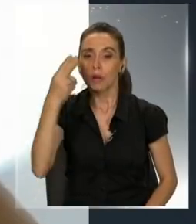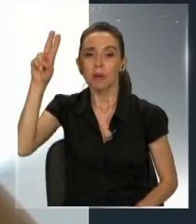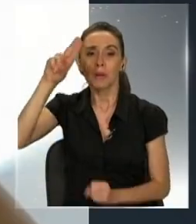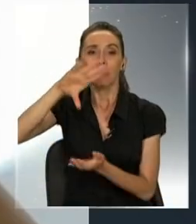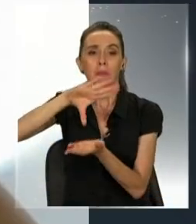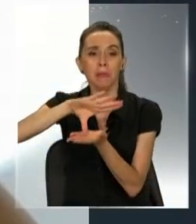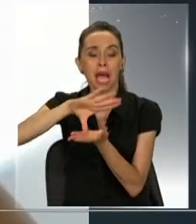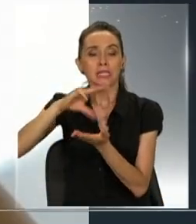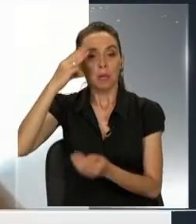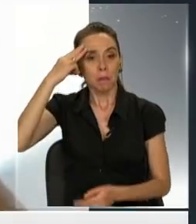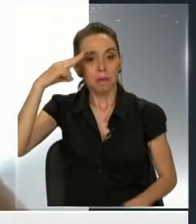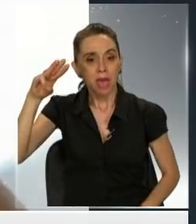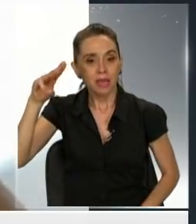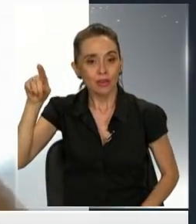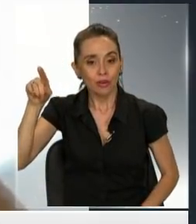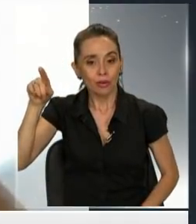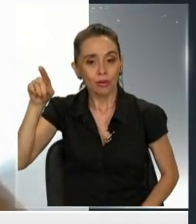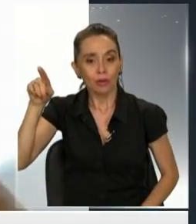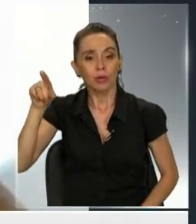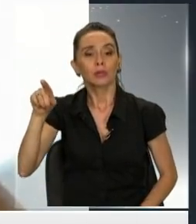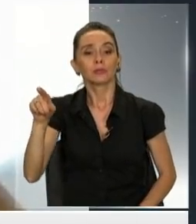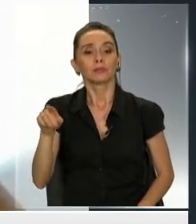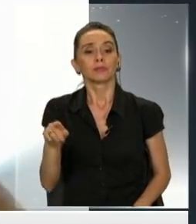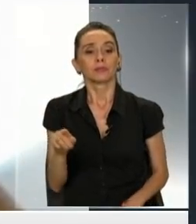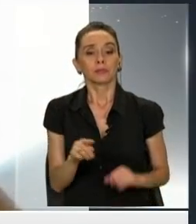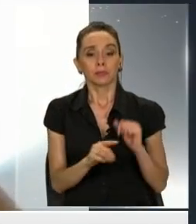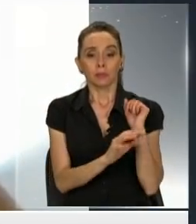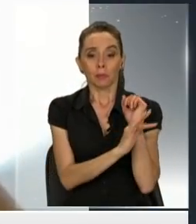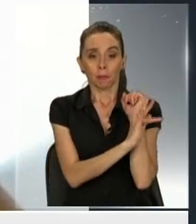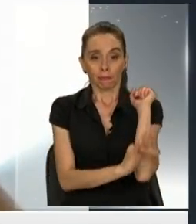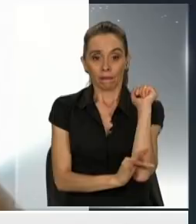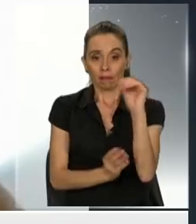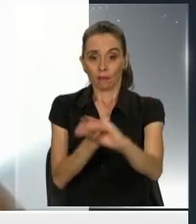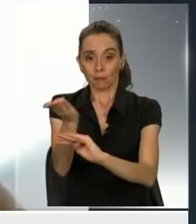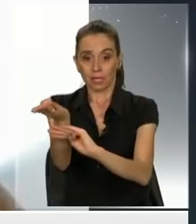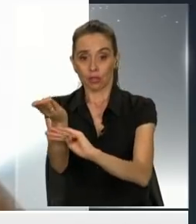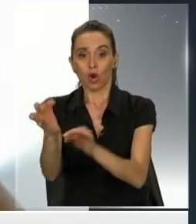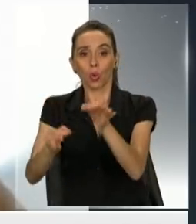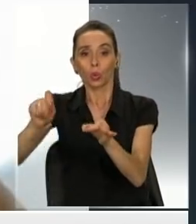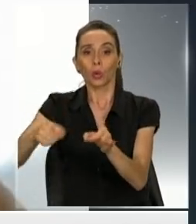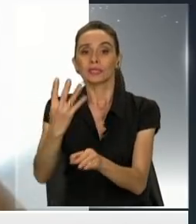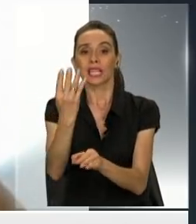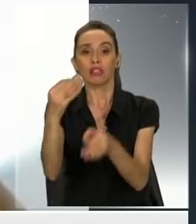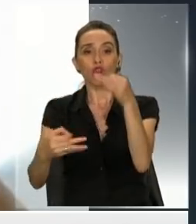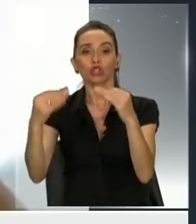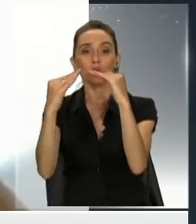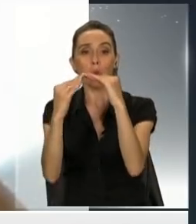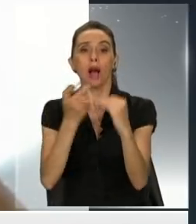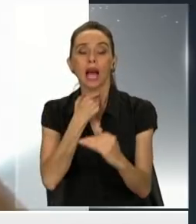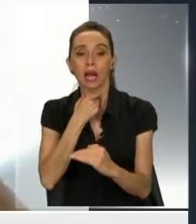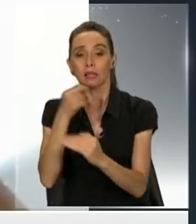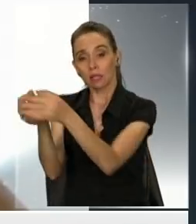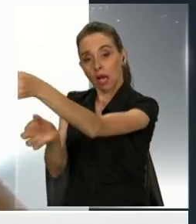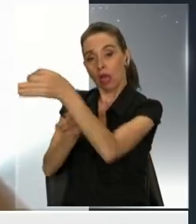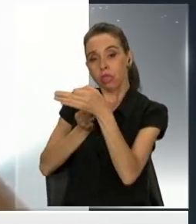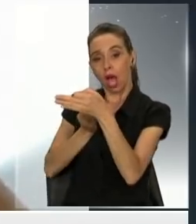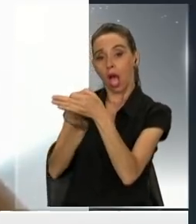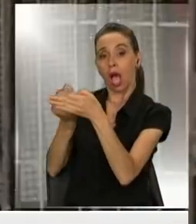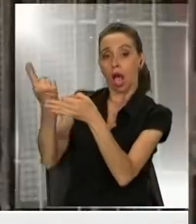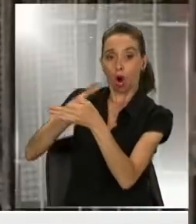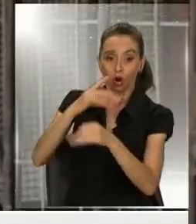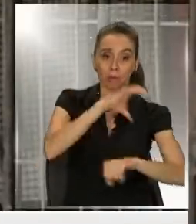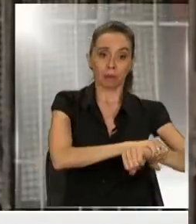nacionalidad mexicana. Se solicitó al 14 juzgado de garantía que se decretara orden de detención en su